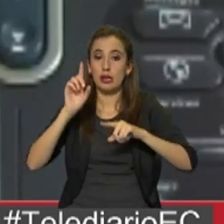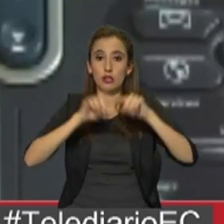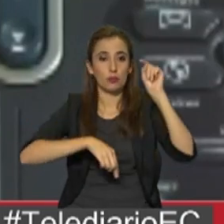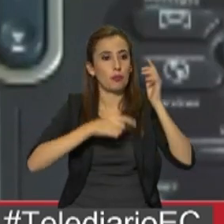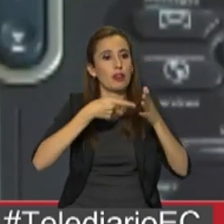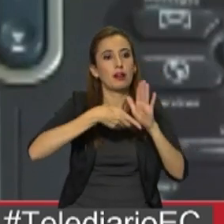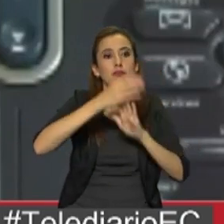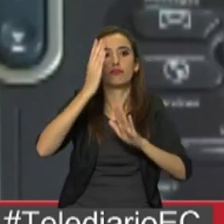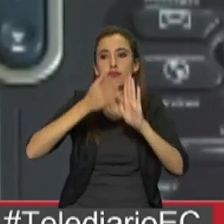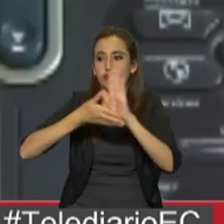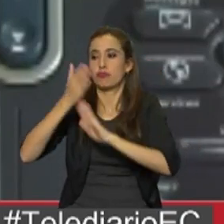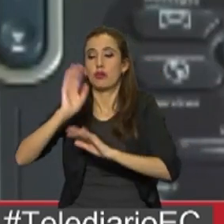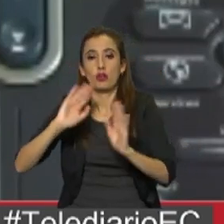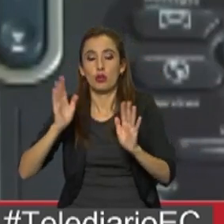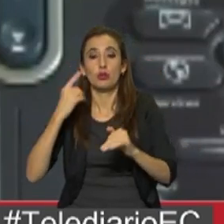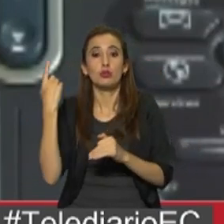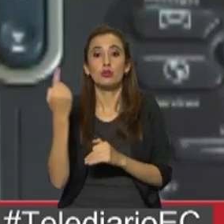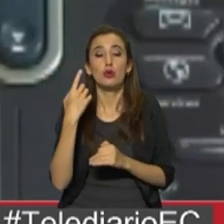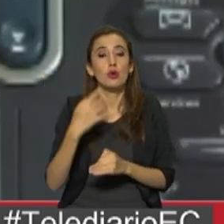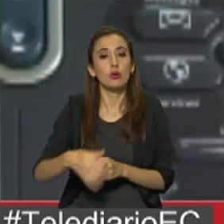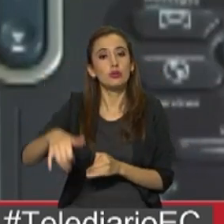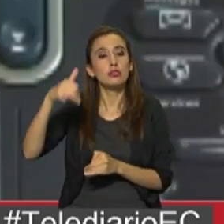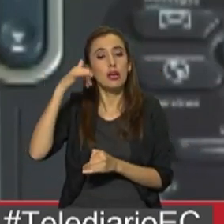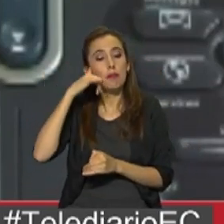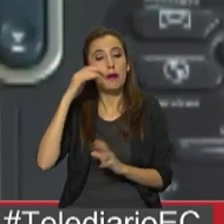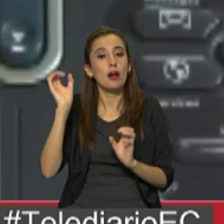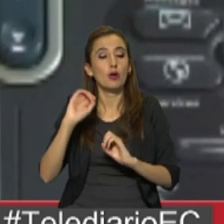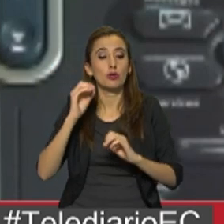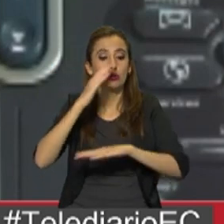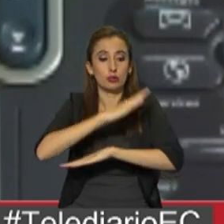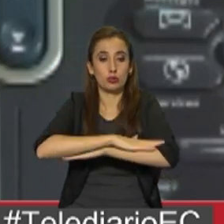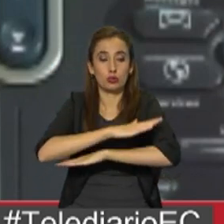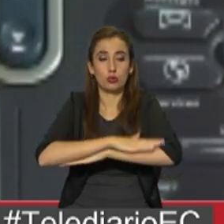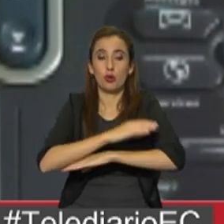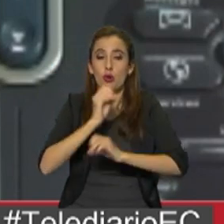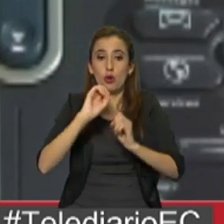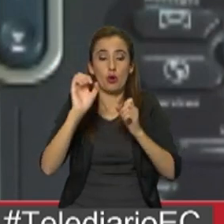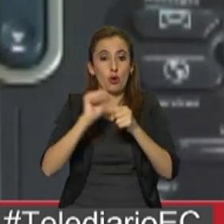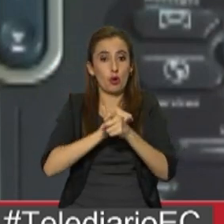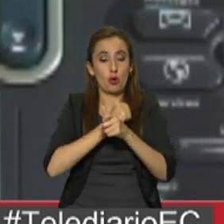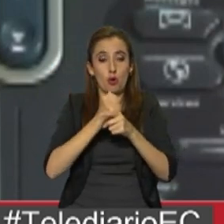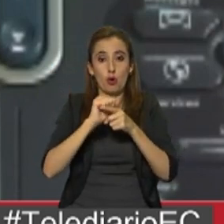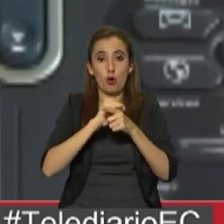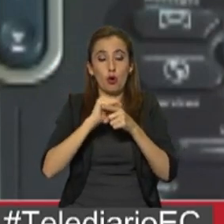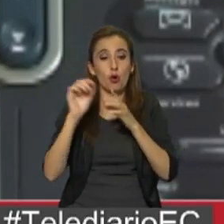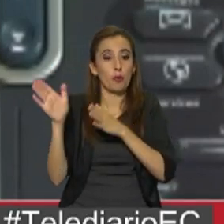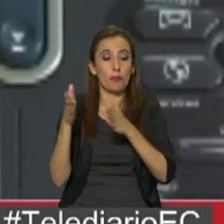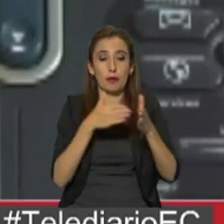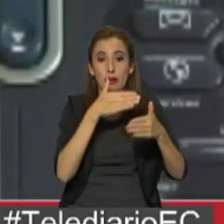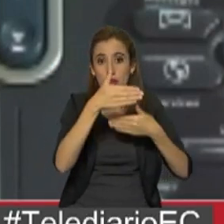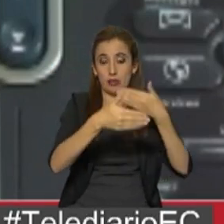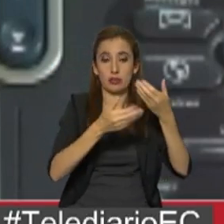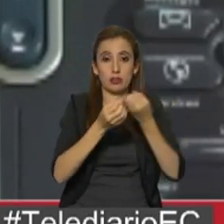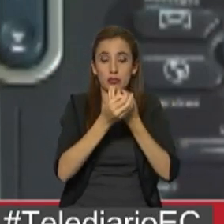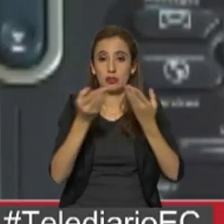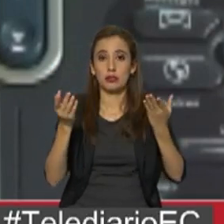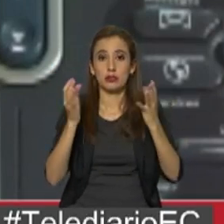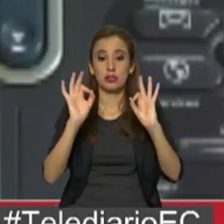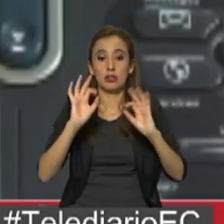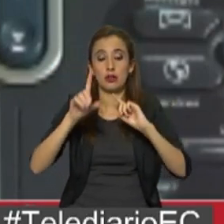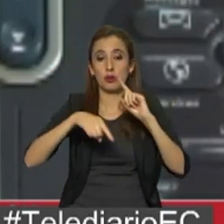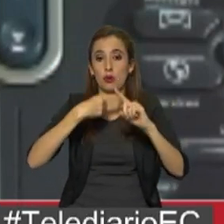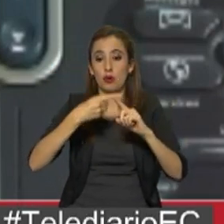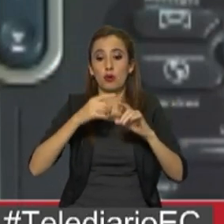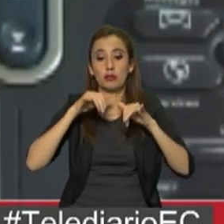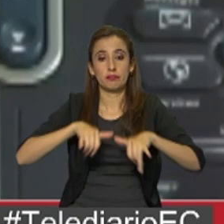sucursales del bien de tal forma que no genere no solamente la incomodidad sino que trata nosotros digamos todo el en cuanto a